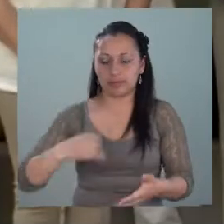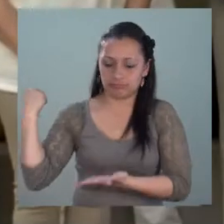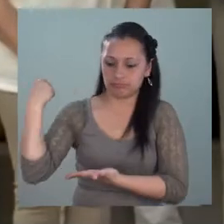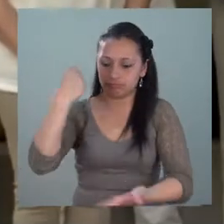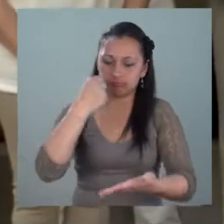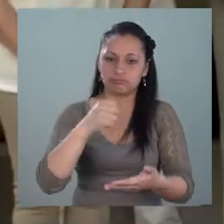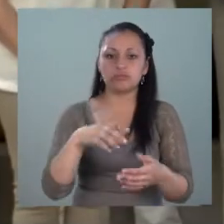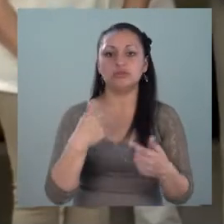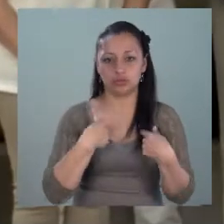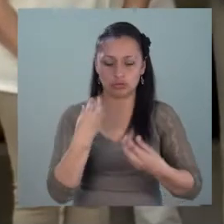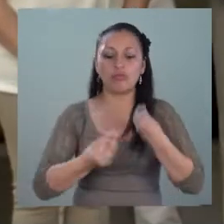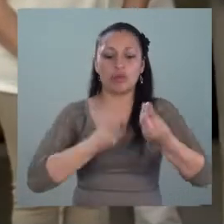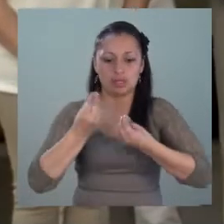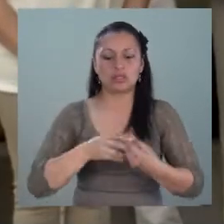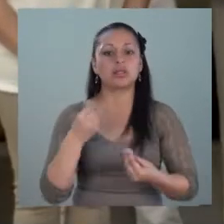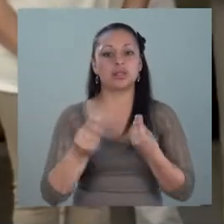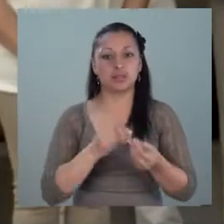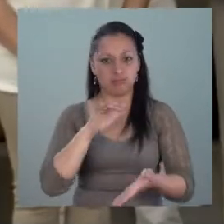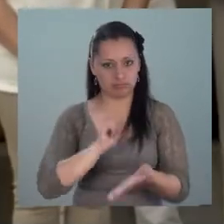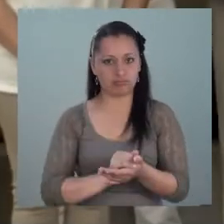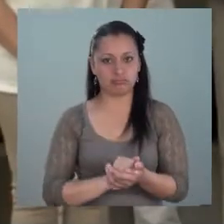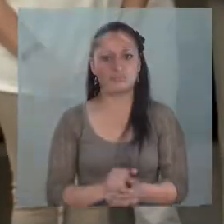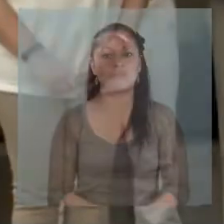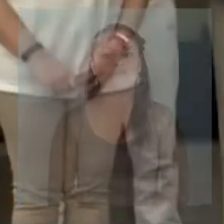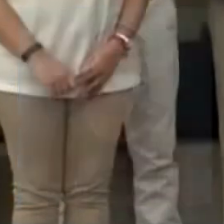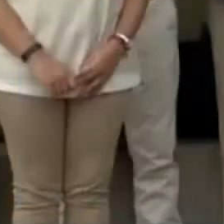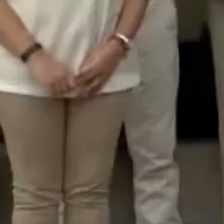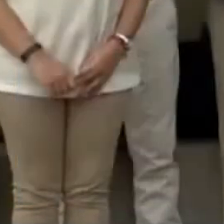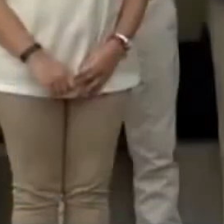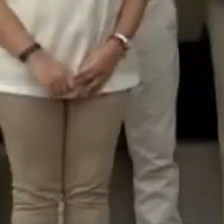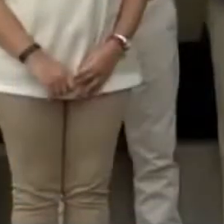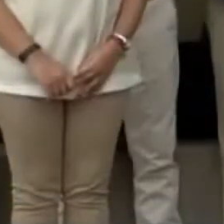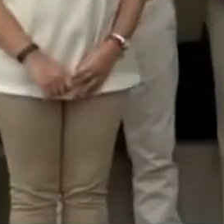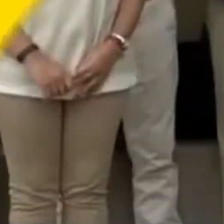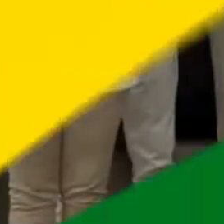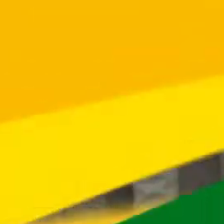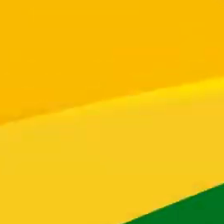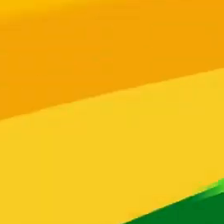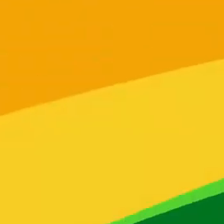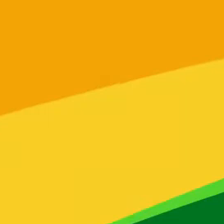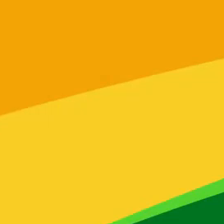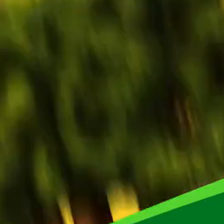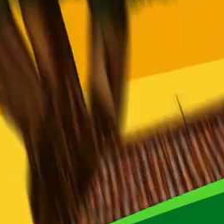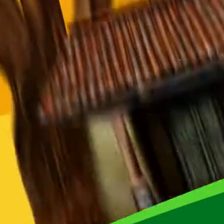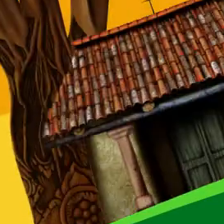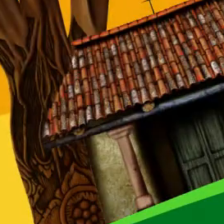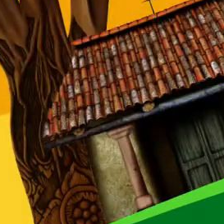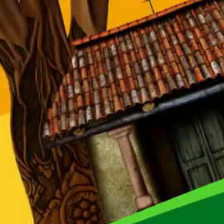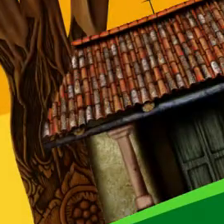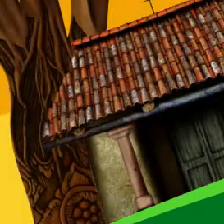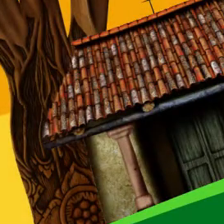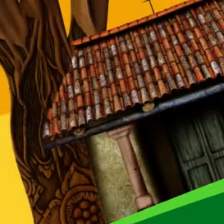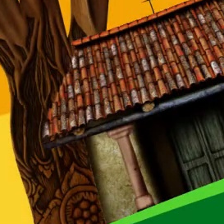pagar. Y yo me encargaré de que así sea, y por eso vendré aquí cuantas veces sea necesario.